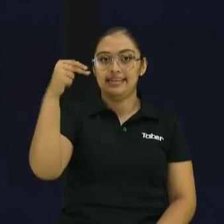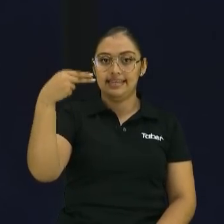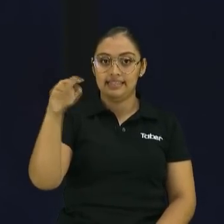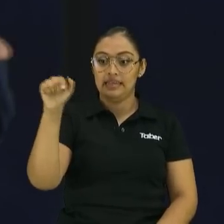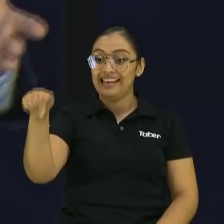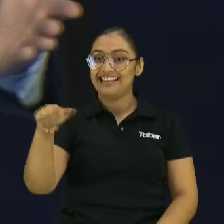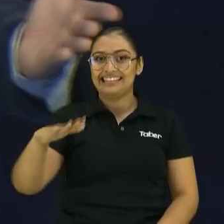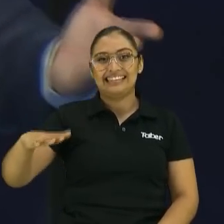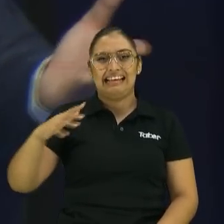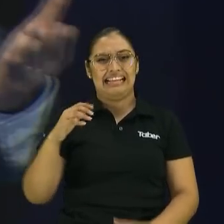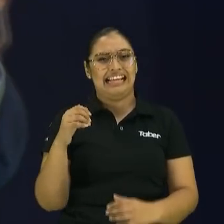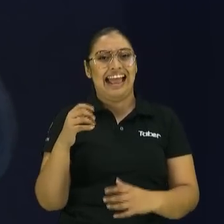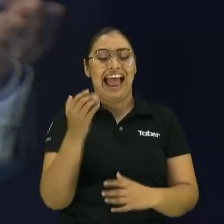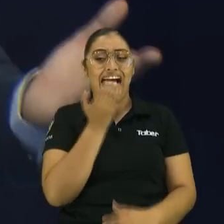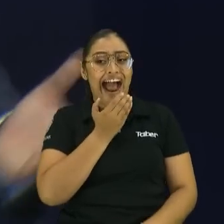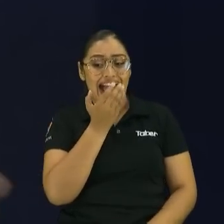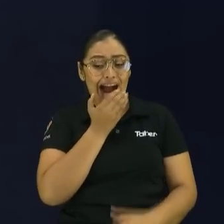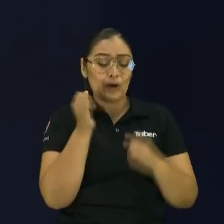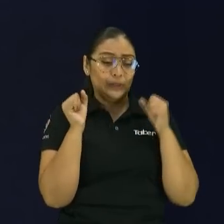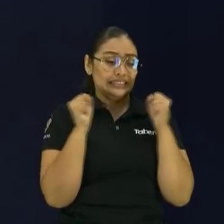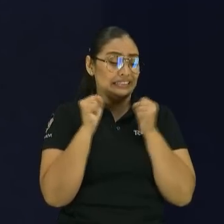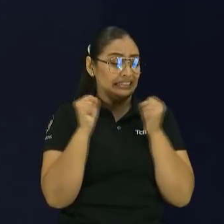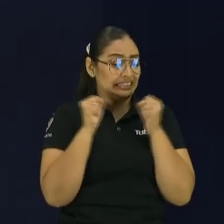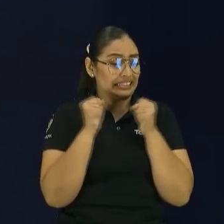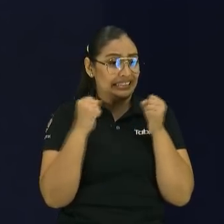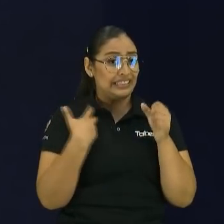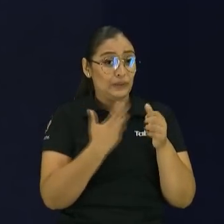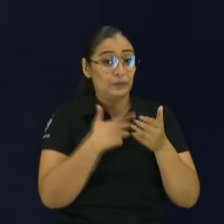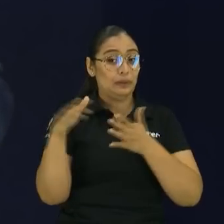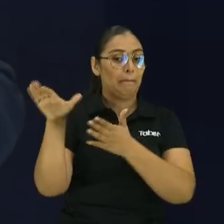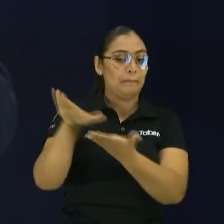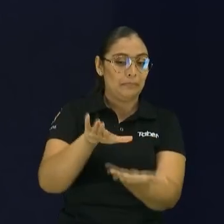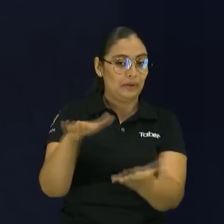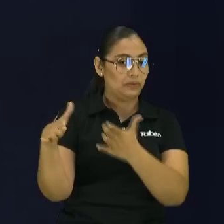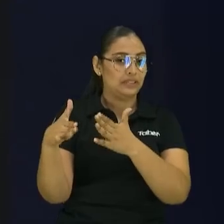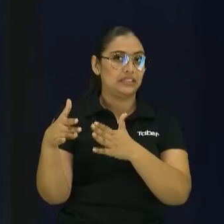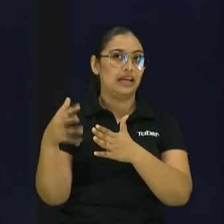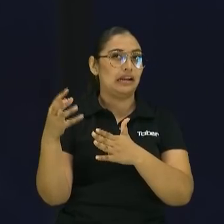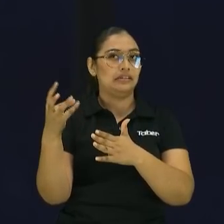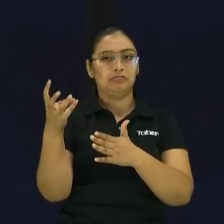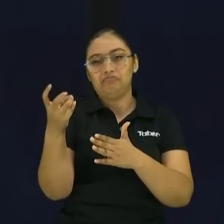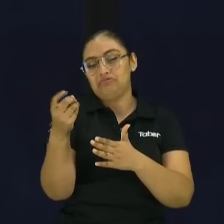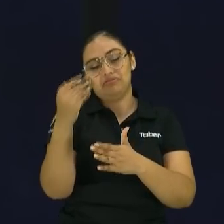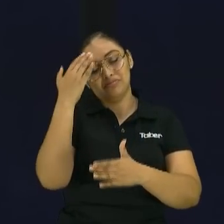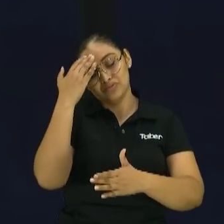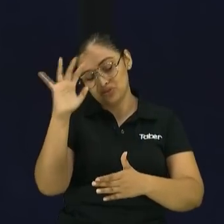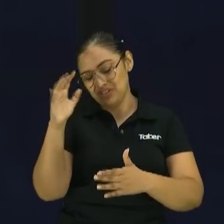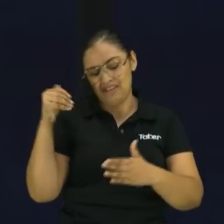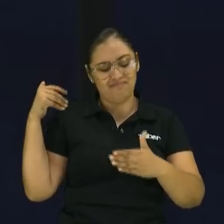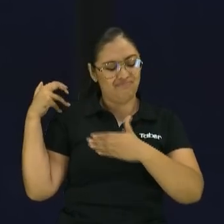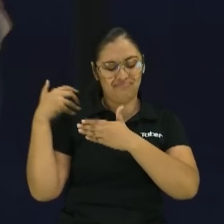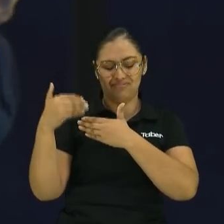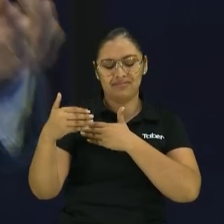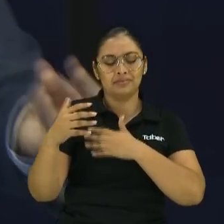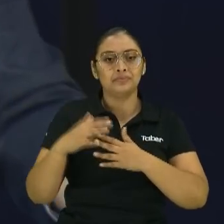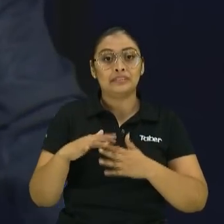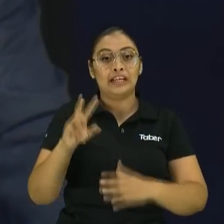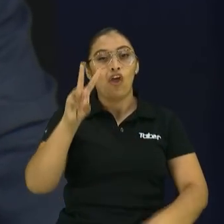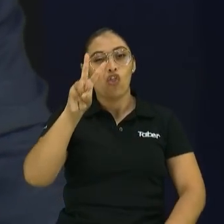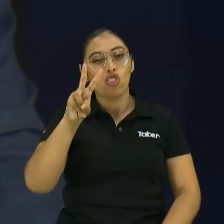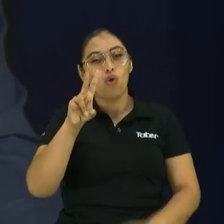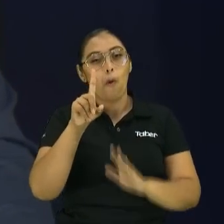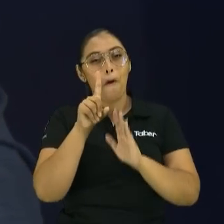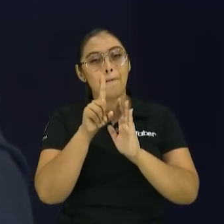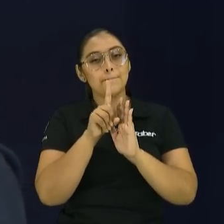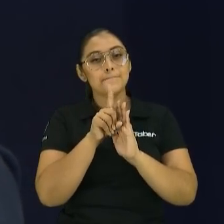y ese día nos va a bautizar no me acuerdo a cuántas personas esos primeros dos minutos de meter los